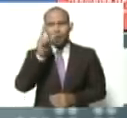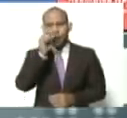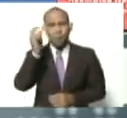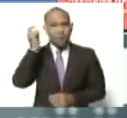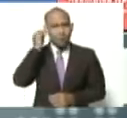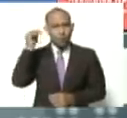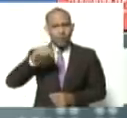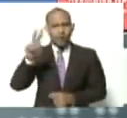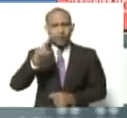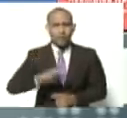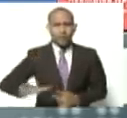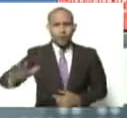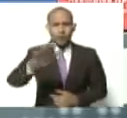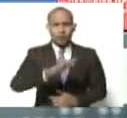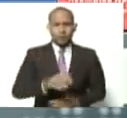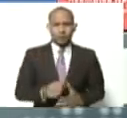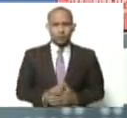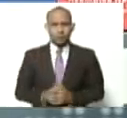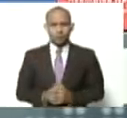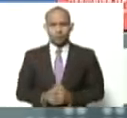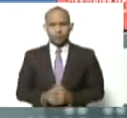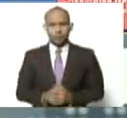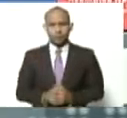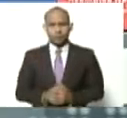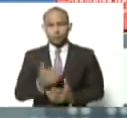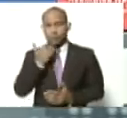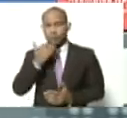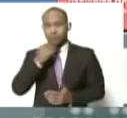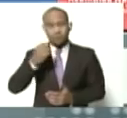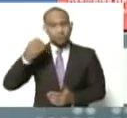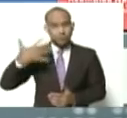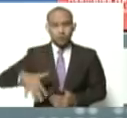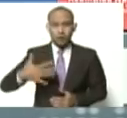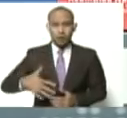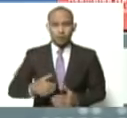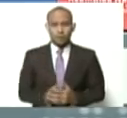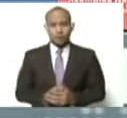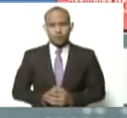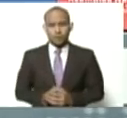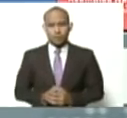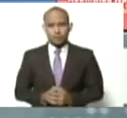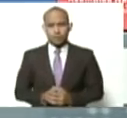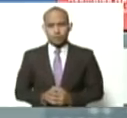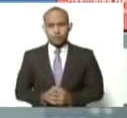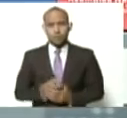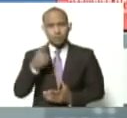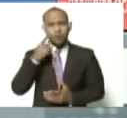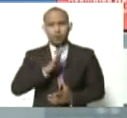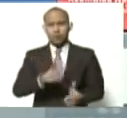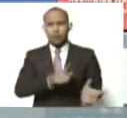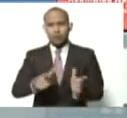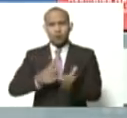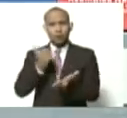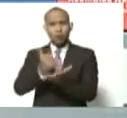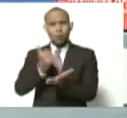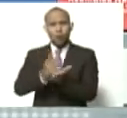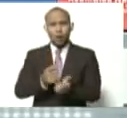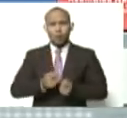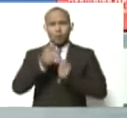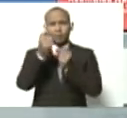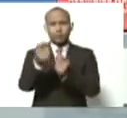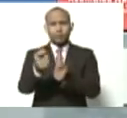diputadas de Venezuela. Algo muy grave. Ahí están las pruebas mostradas por